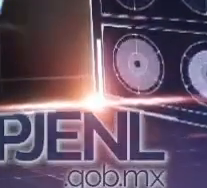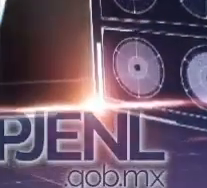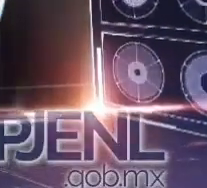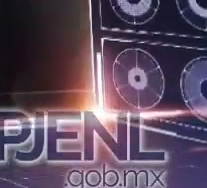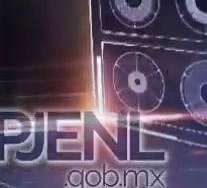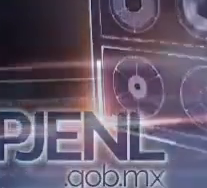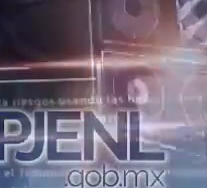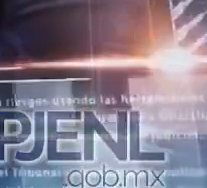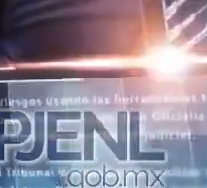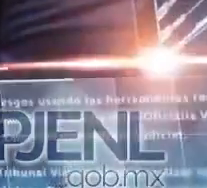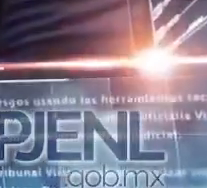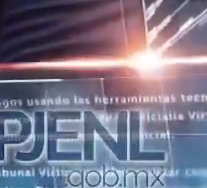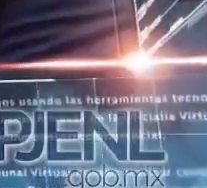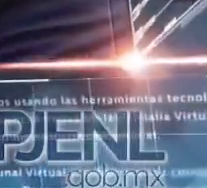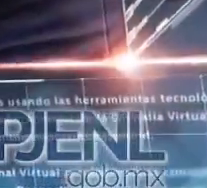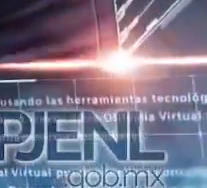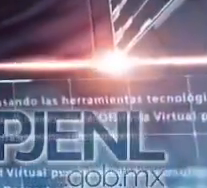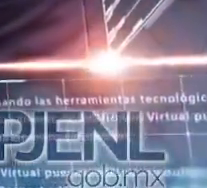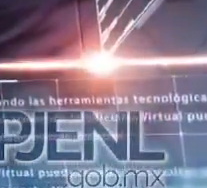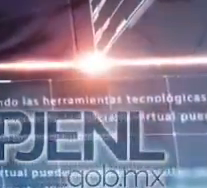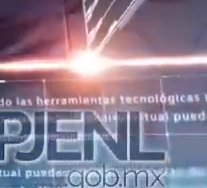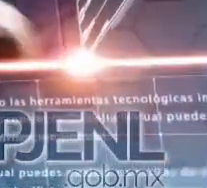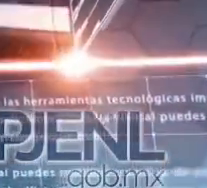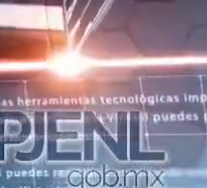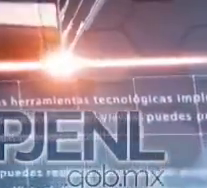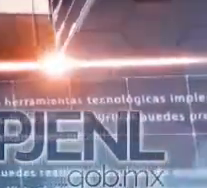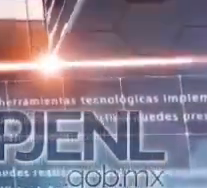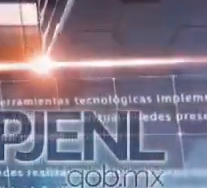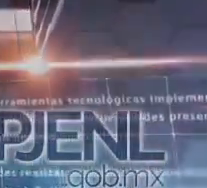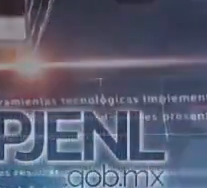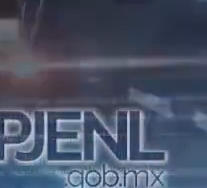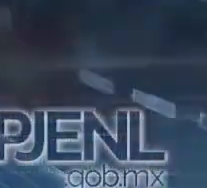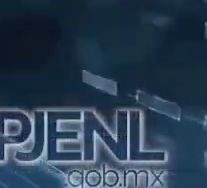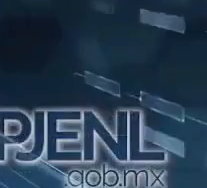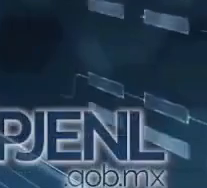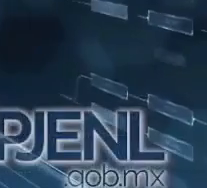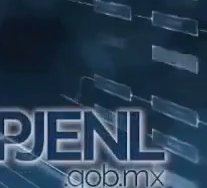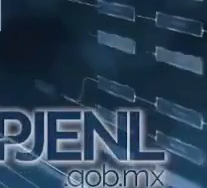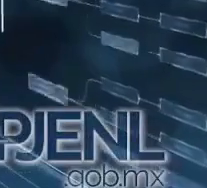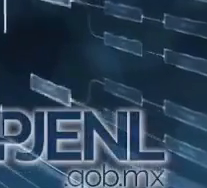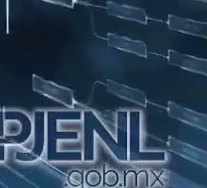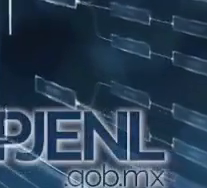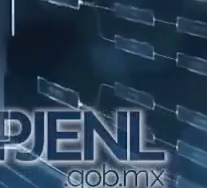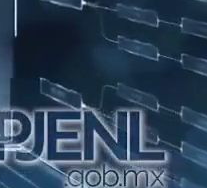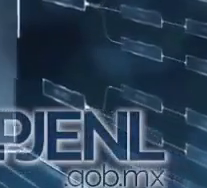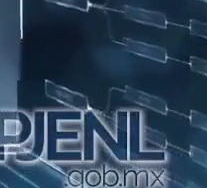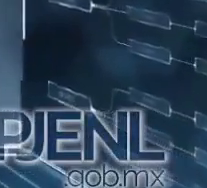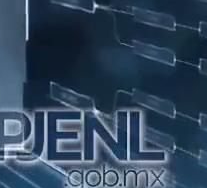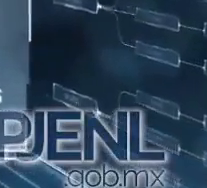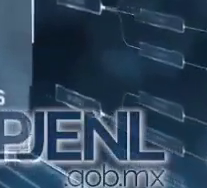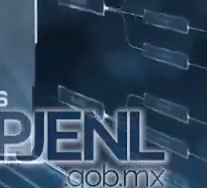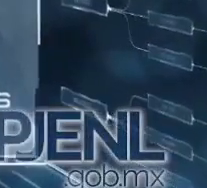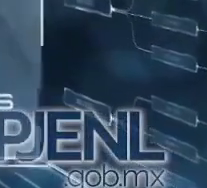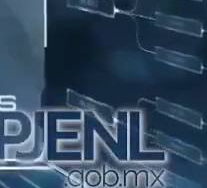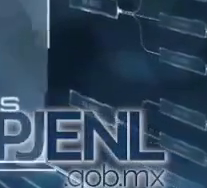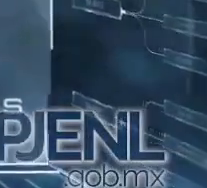expedientes, promociones, despacho virtual, solicitud de copias certificadas, trámites en línea como demandas, edictos y